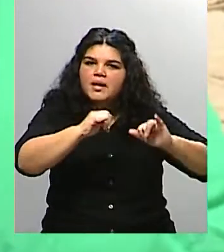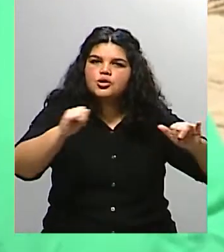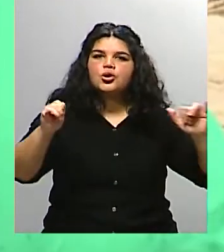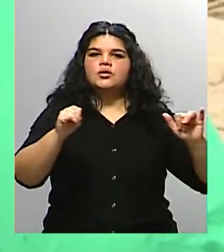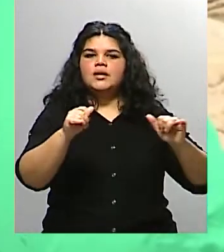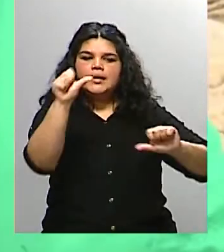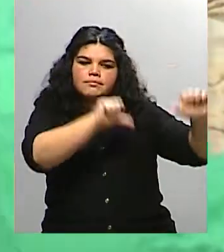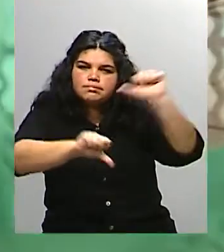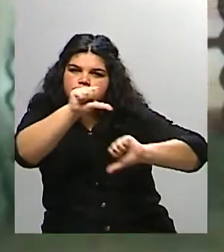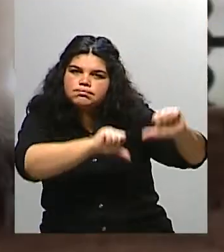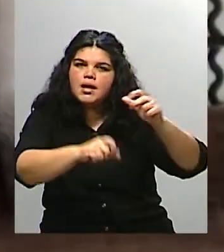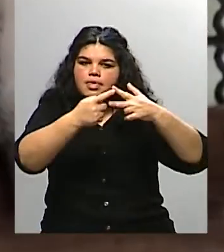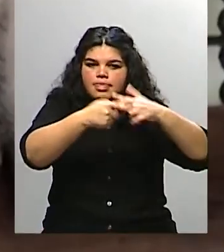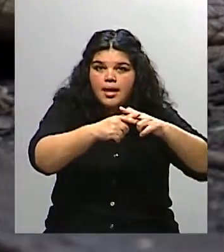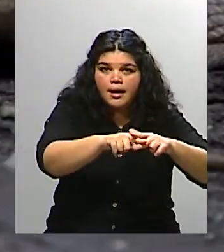la ciencia